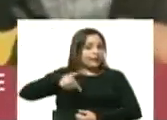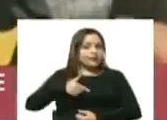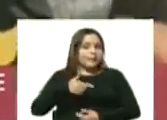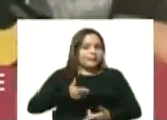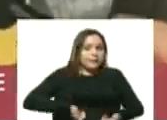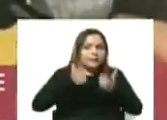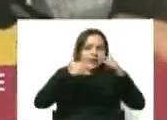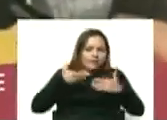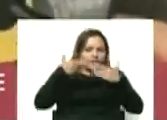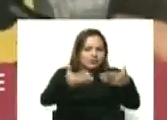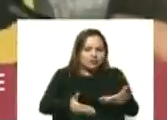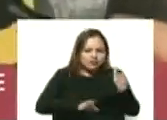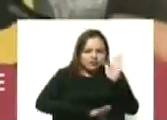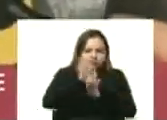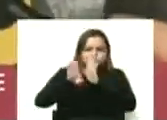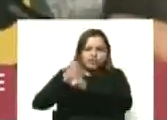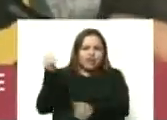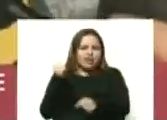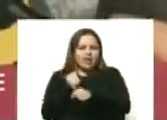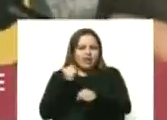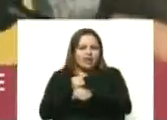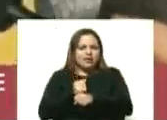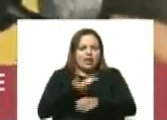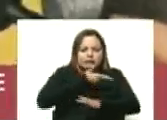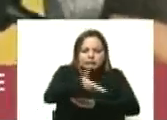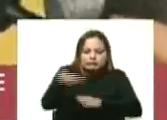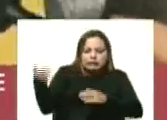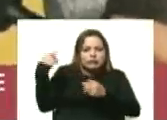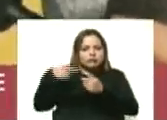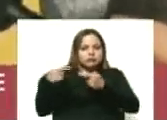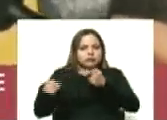permite avanzar en los trabajos. Estamos proveyendo herramientas